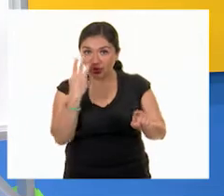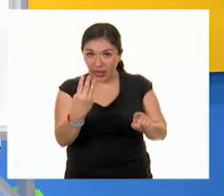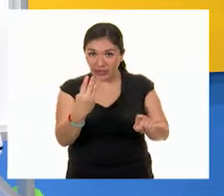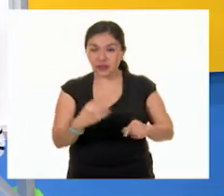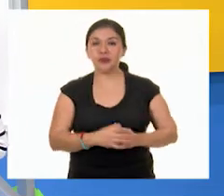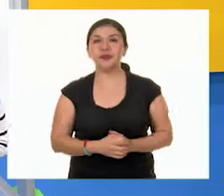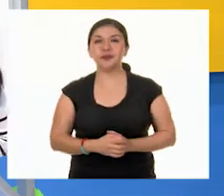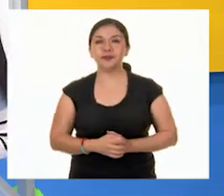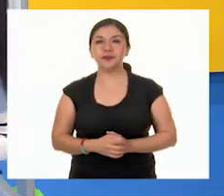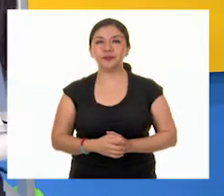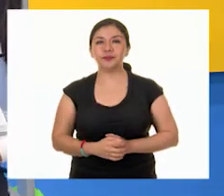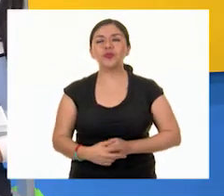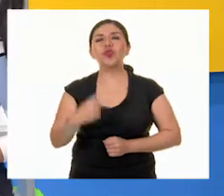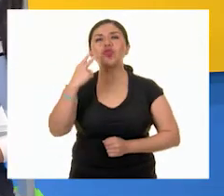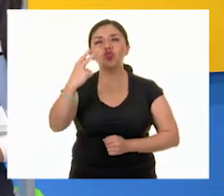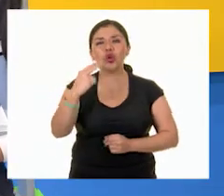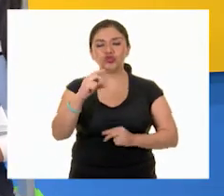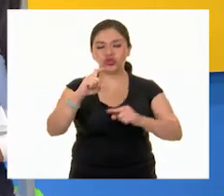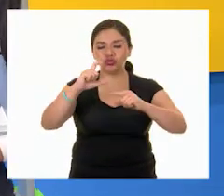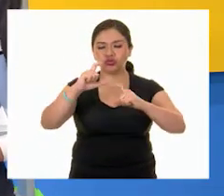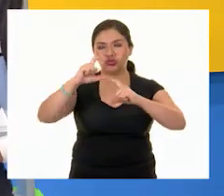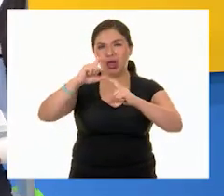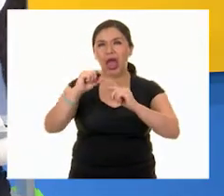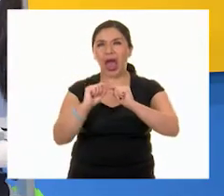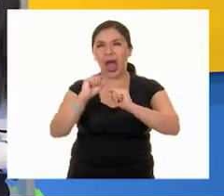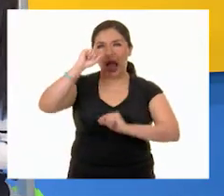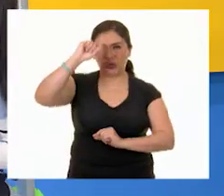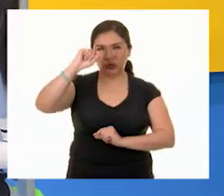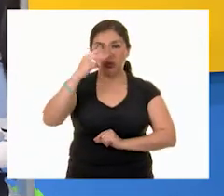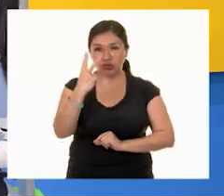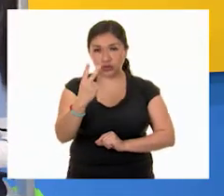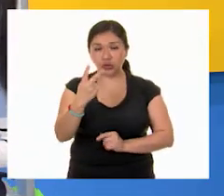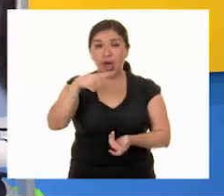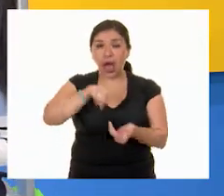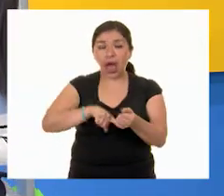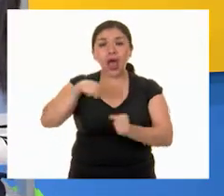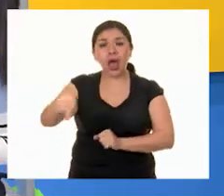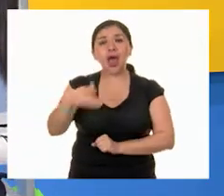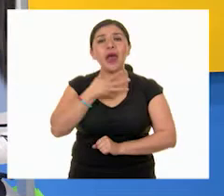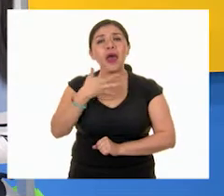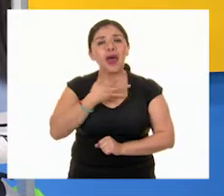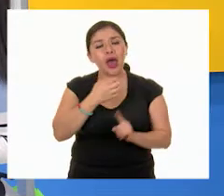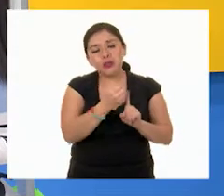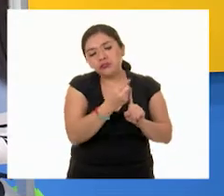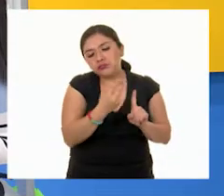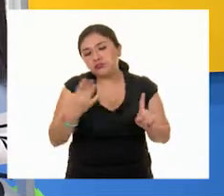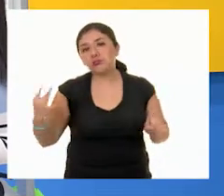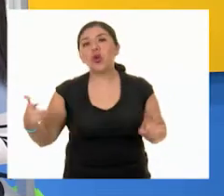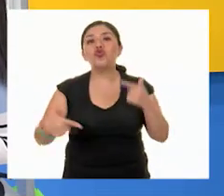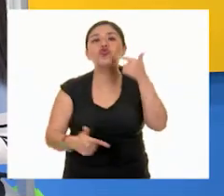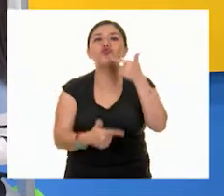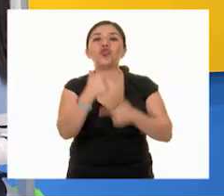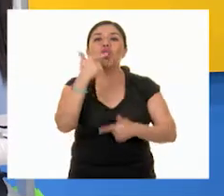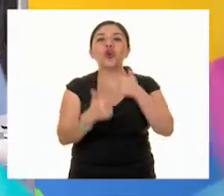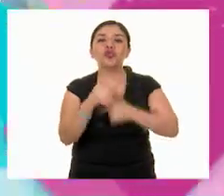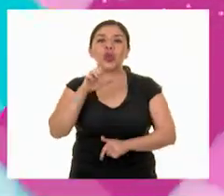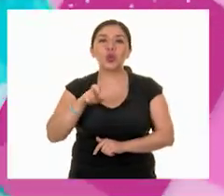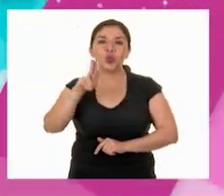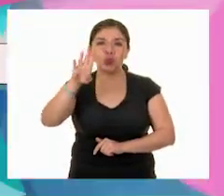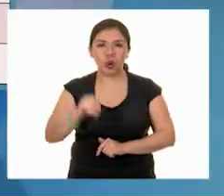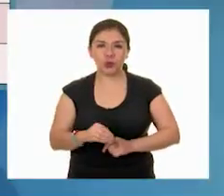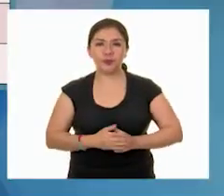profundidad, 2 de altura. Y este se formó por 12